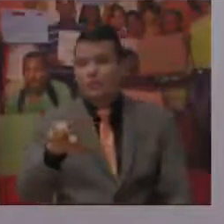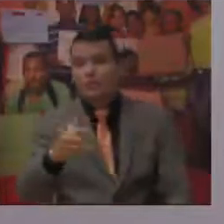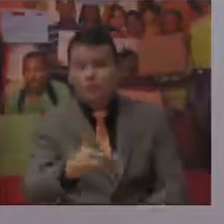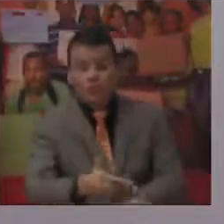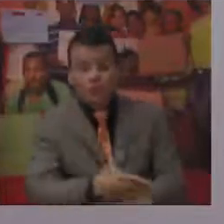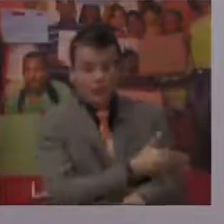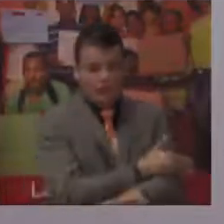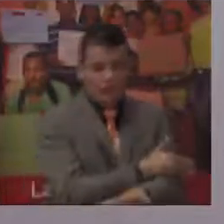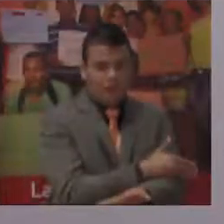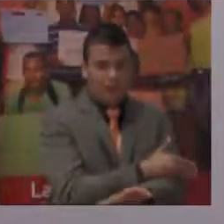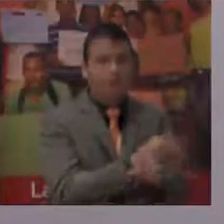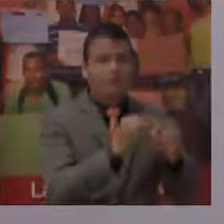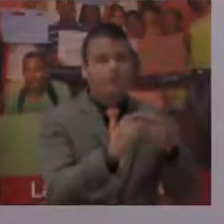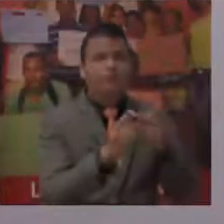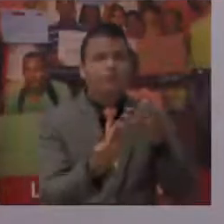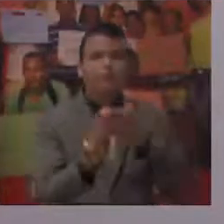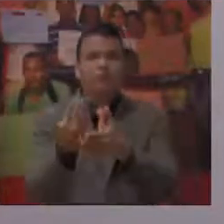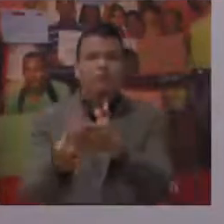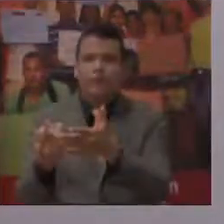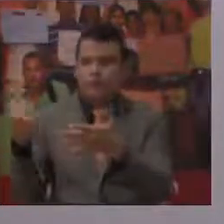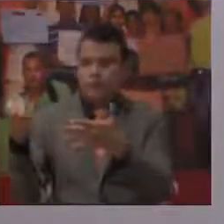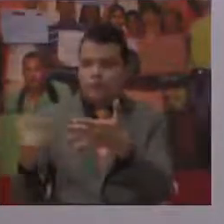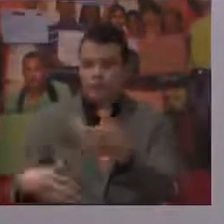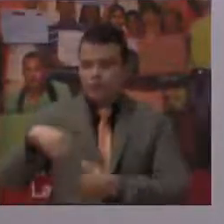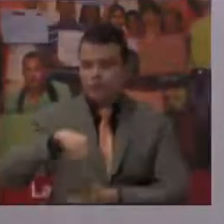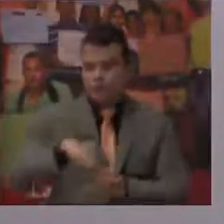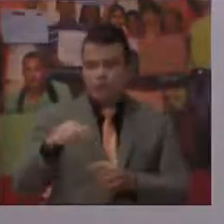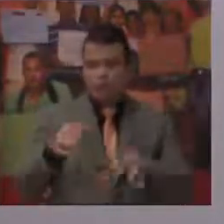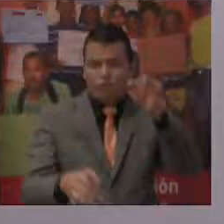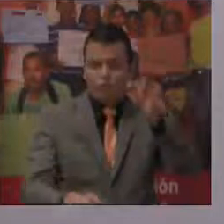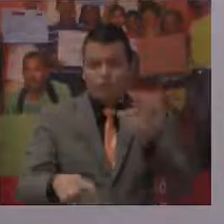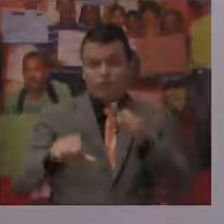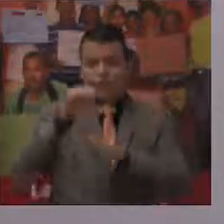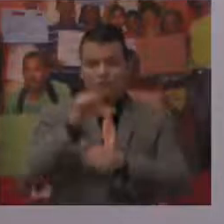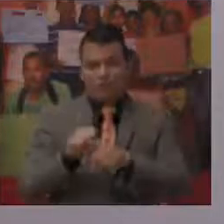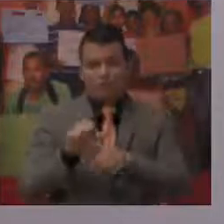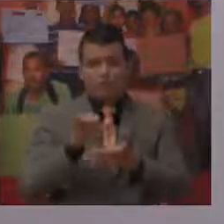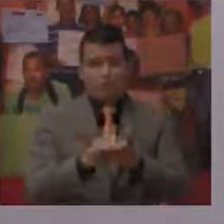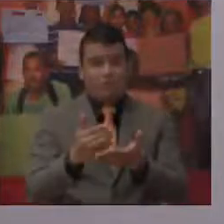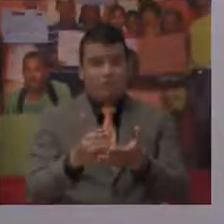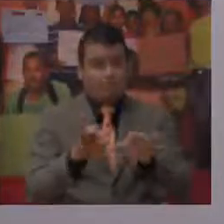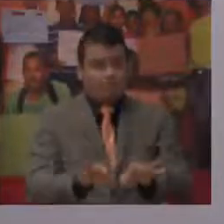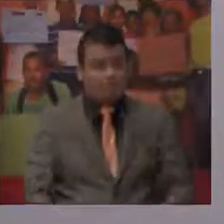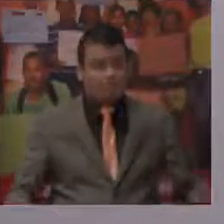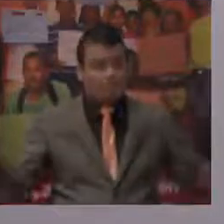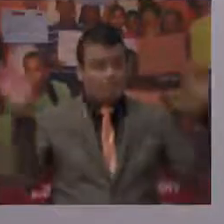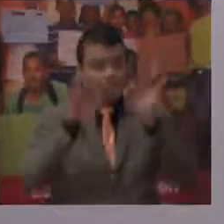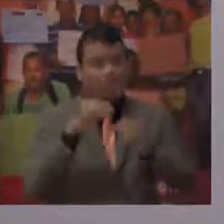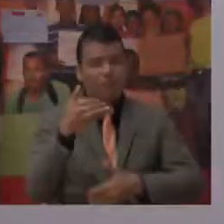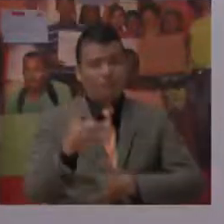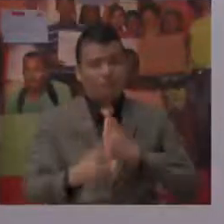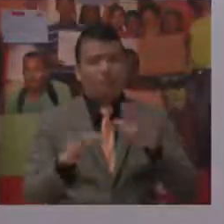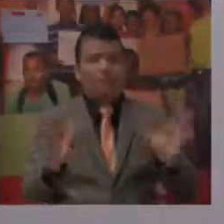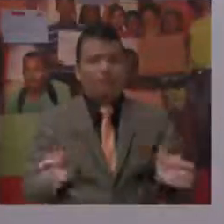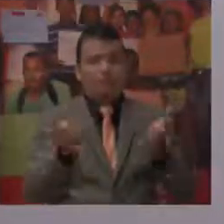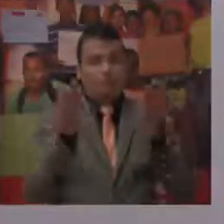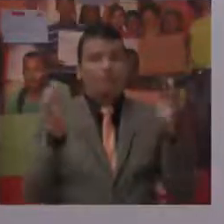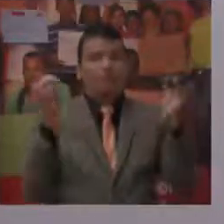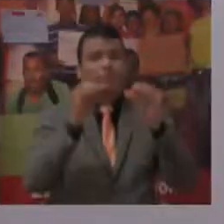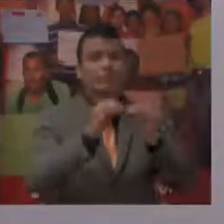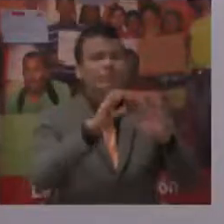con nuevos elementos de justicia transicional que es necesario ir superando. Y por supuesto que hay un equipo